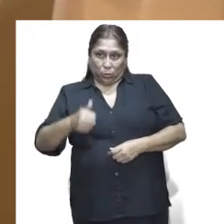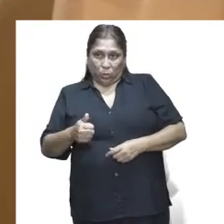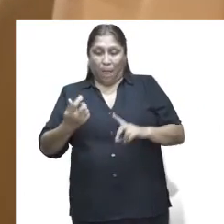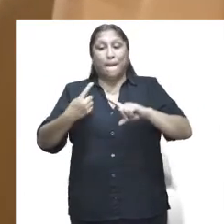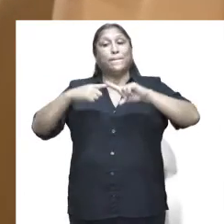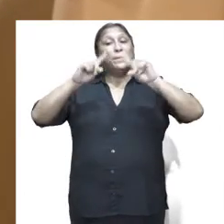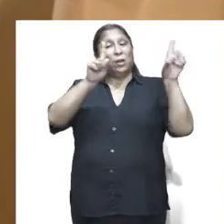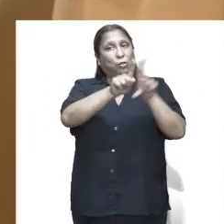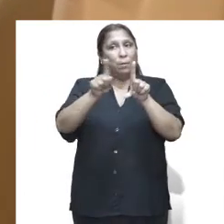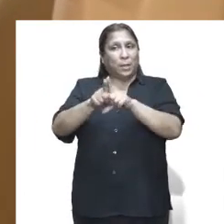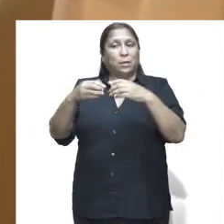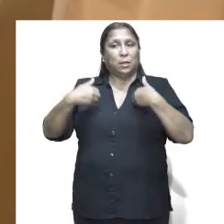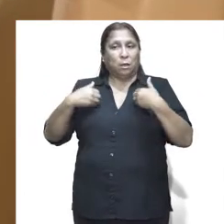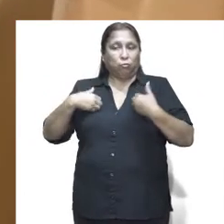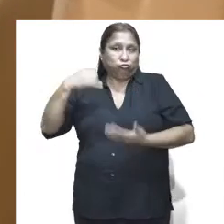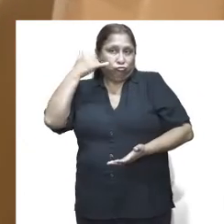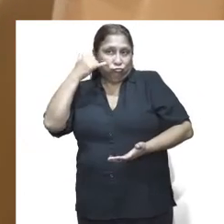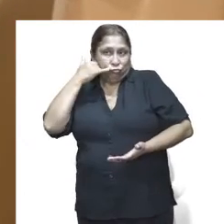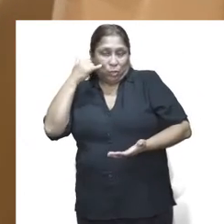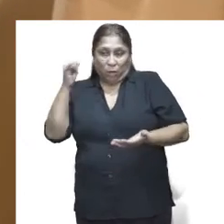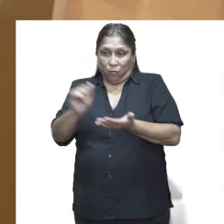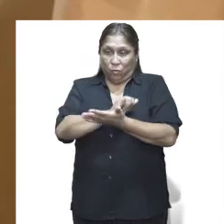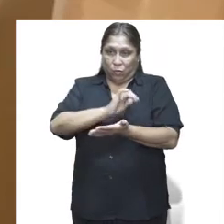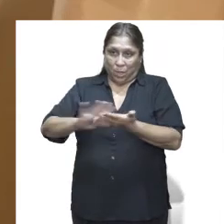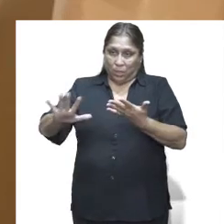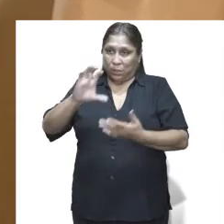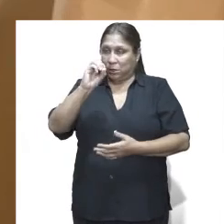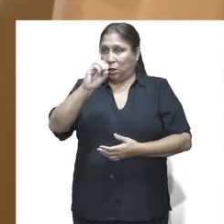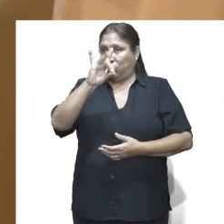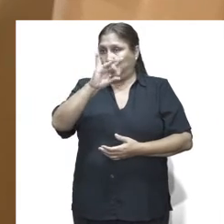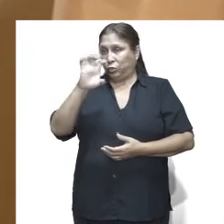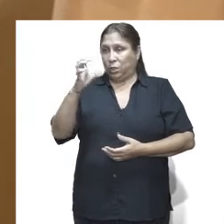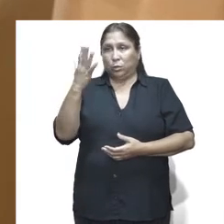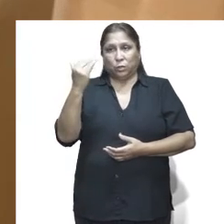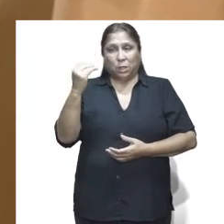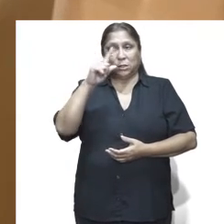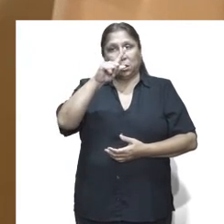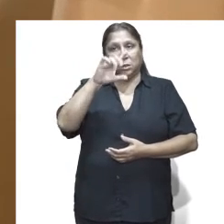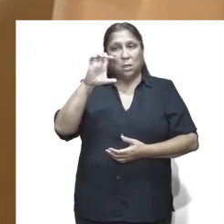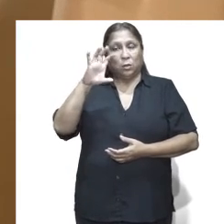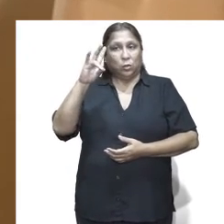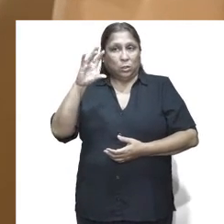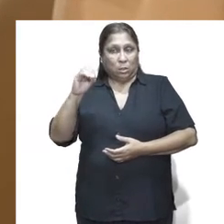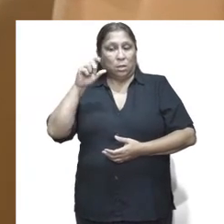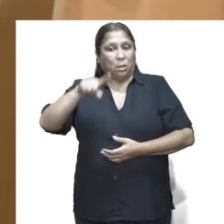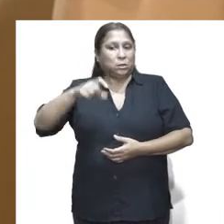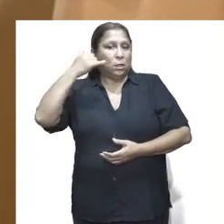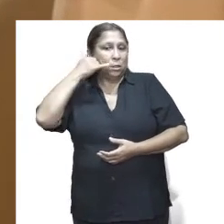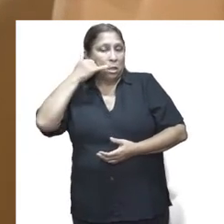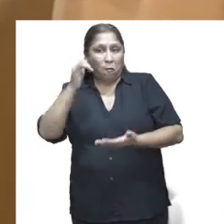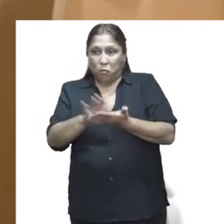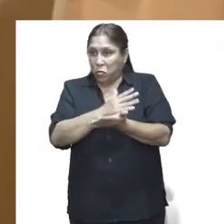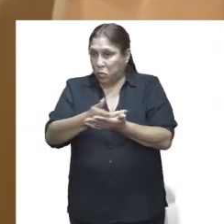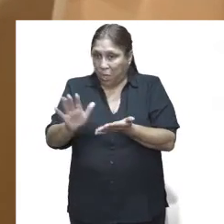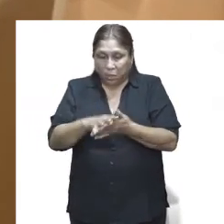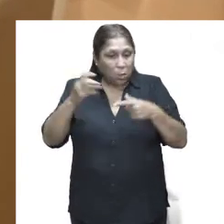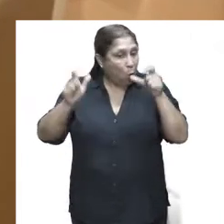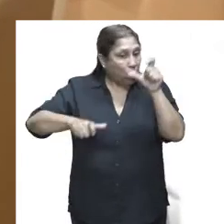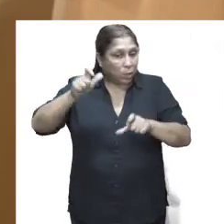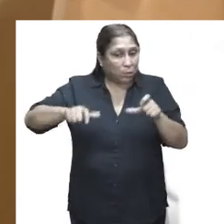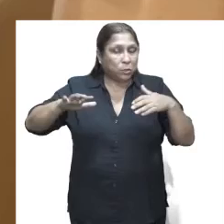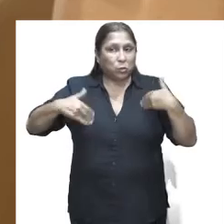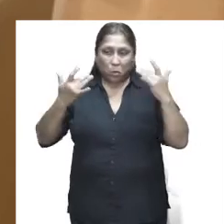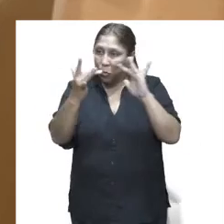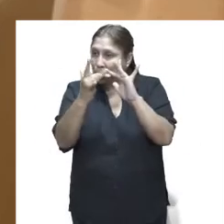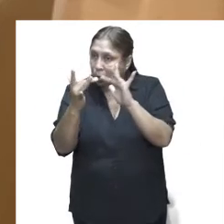además tenemos también una línea gratuita que es el 0800 15 170, ¿no? Es una línea gratuita donde cualquier ciudadano a nivel nacional se puede